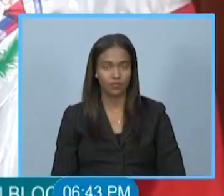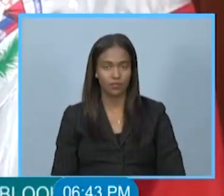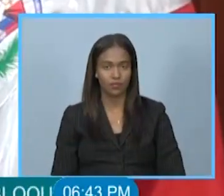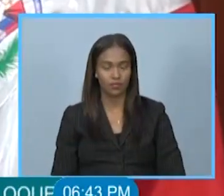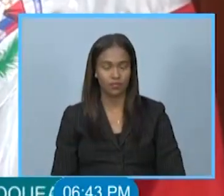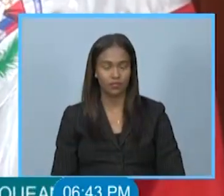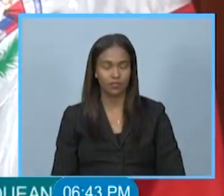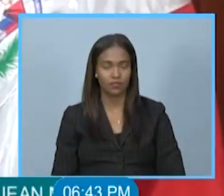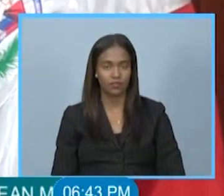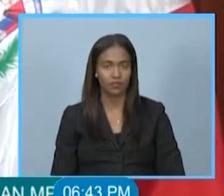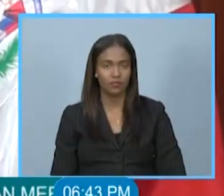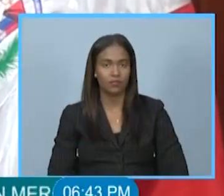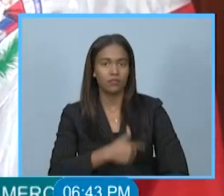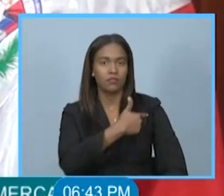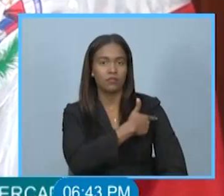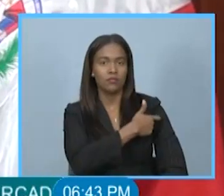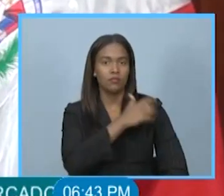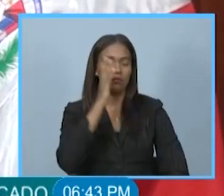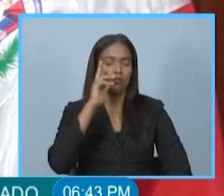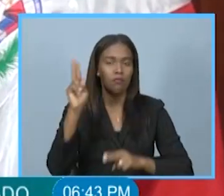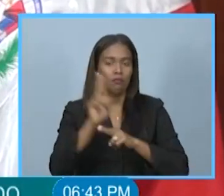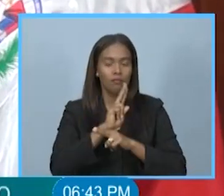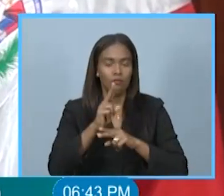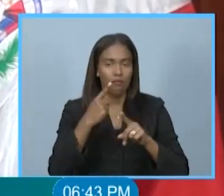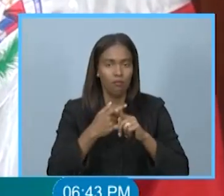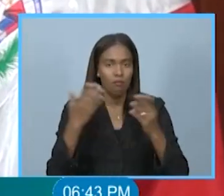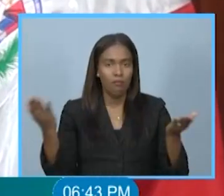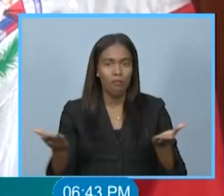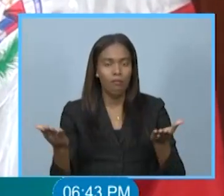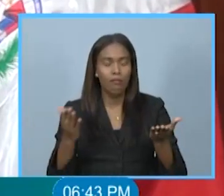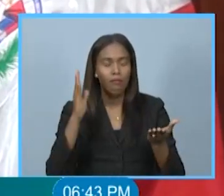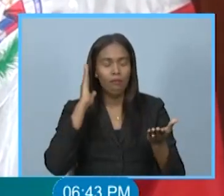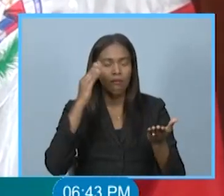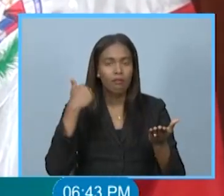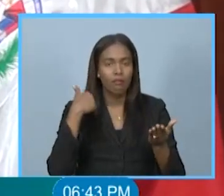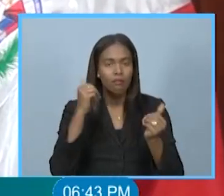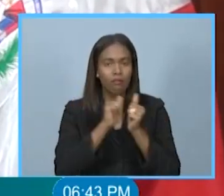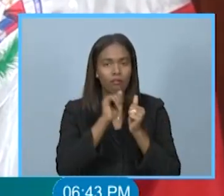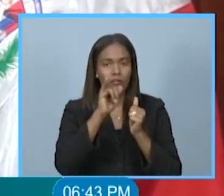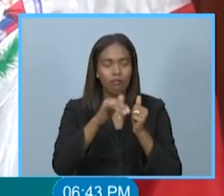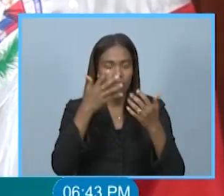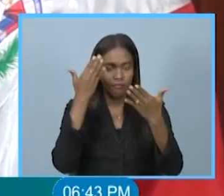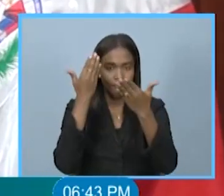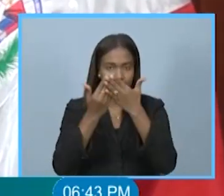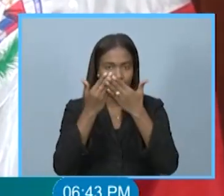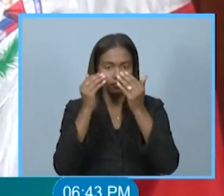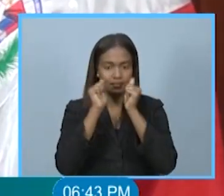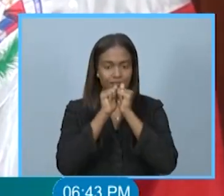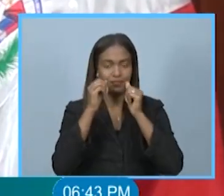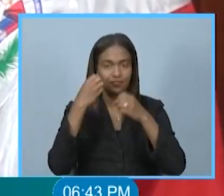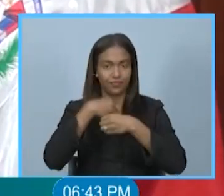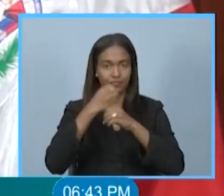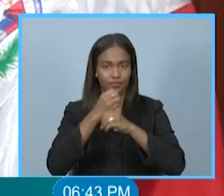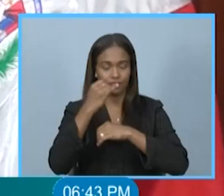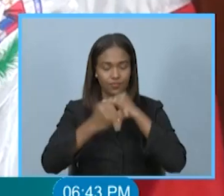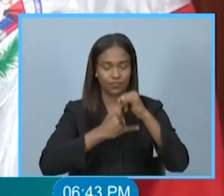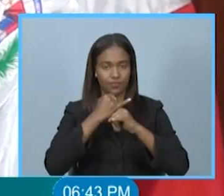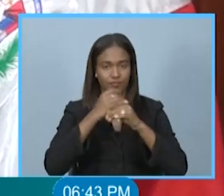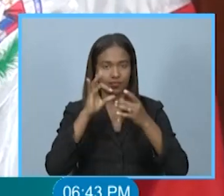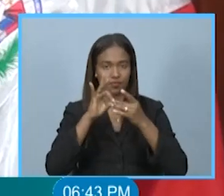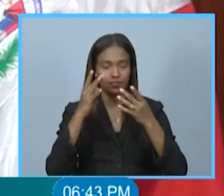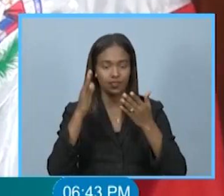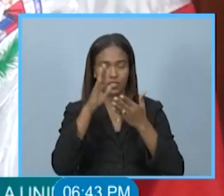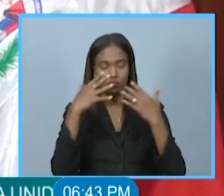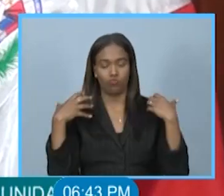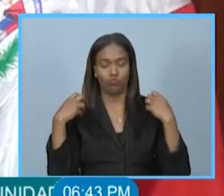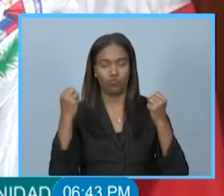las vacunas que utilizaremos en esta jornada son vacunas que están avaladas o la organización internacional de